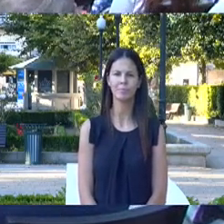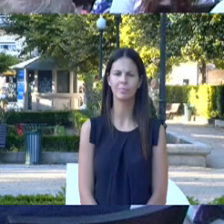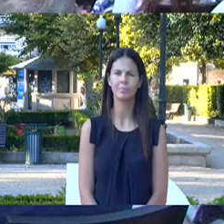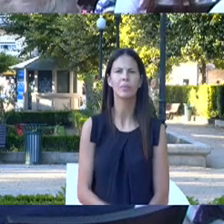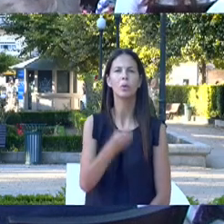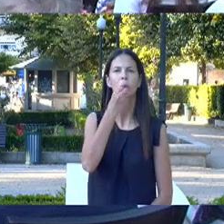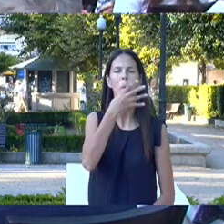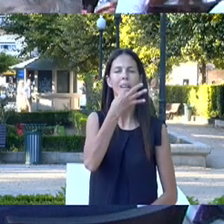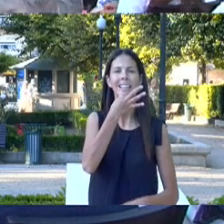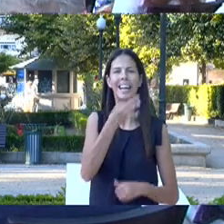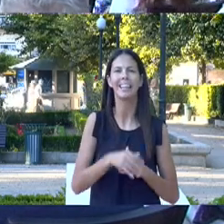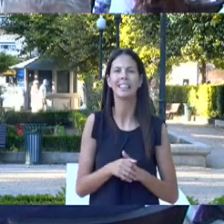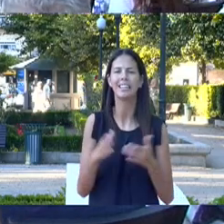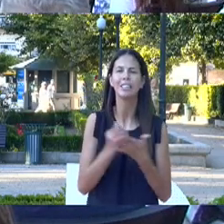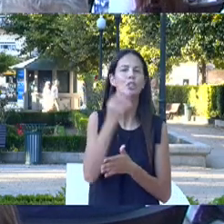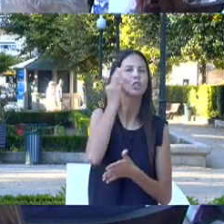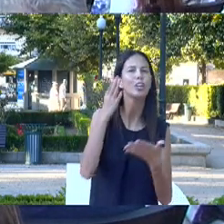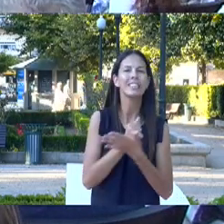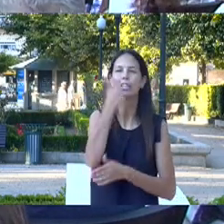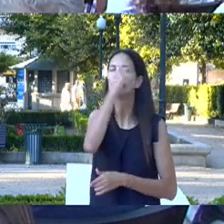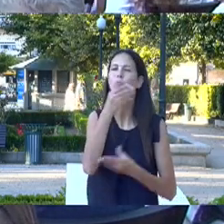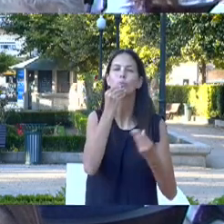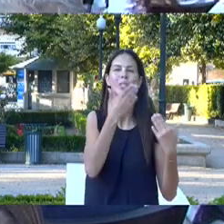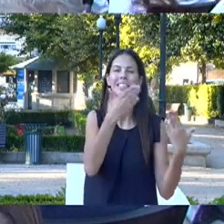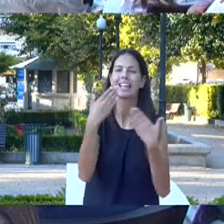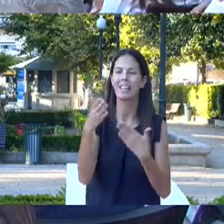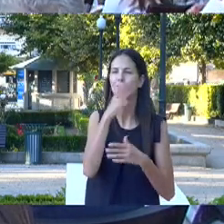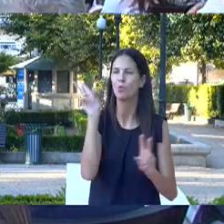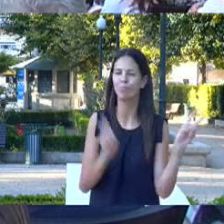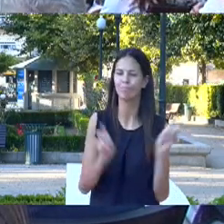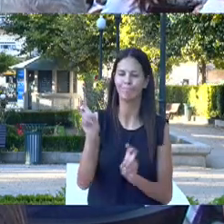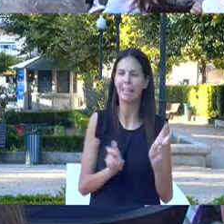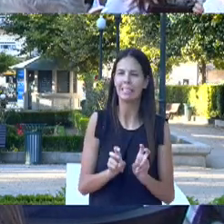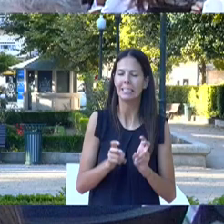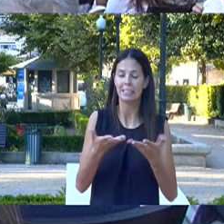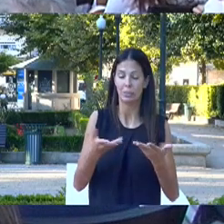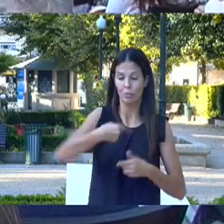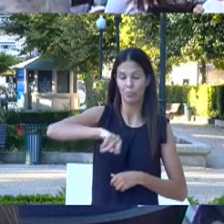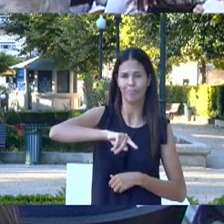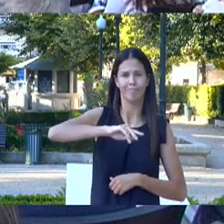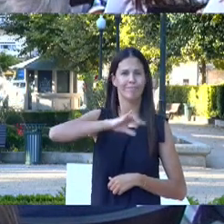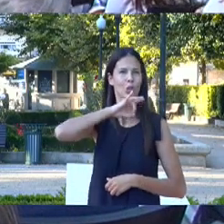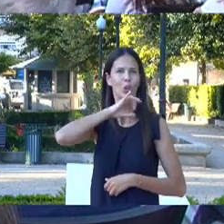Boa tarde a todas e a todos. Moitísimas grazas por vir. Estamos contentas de,